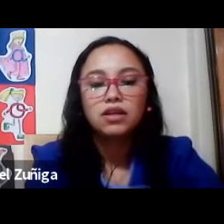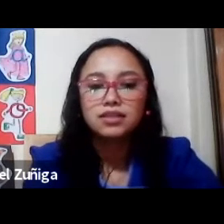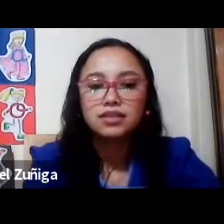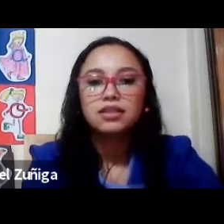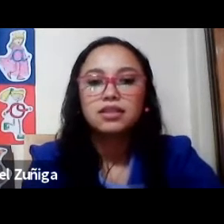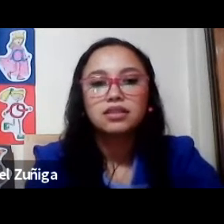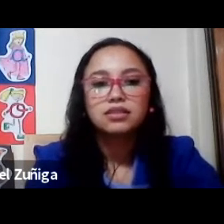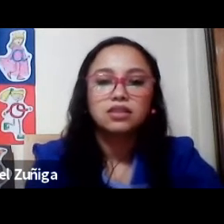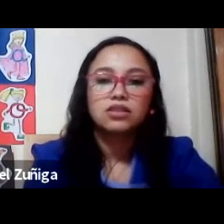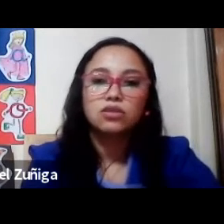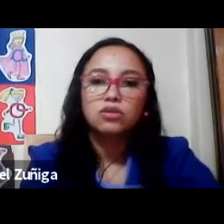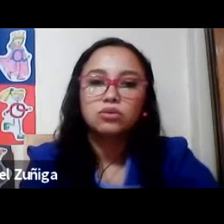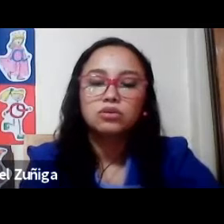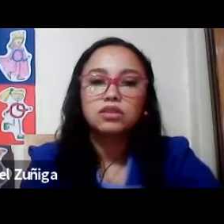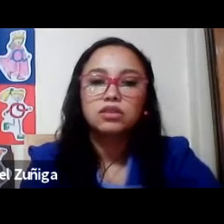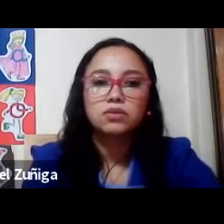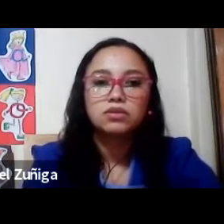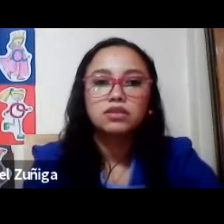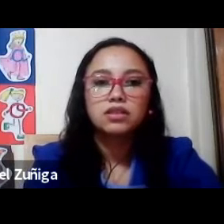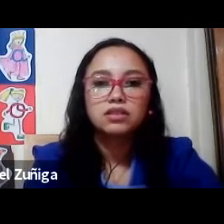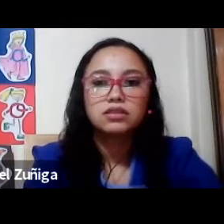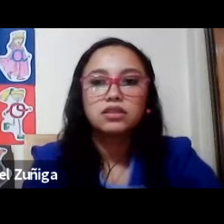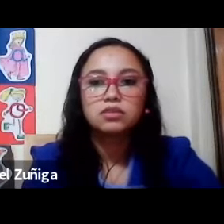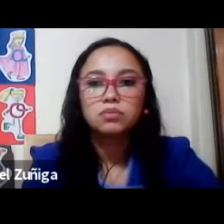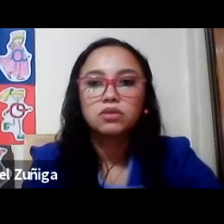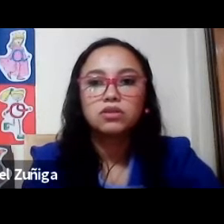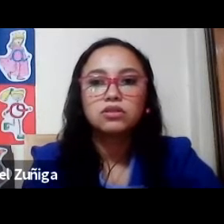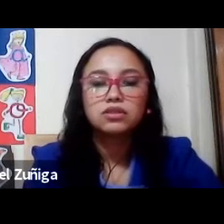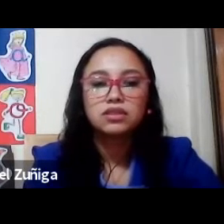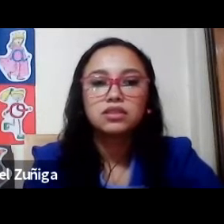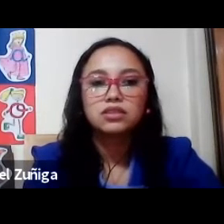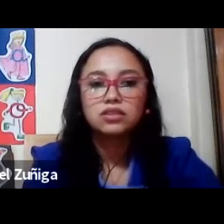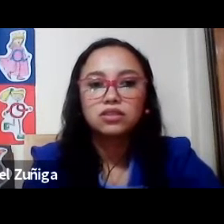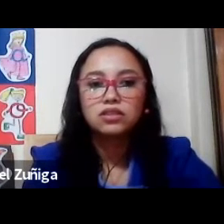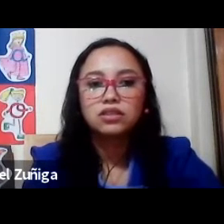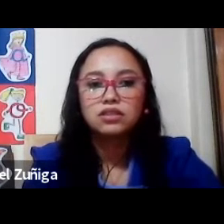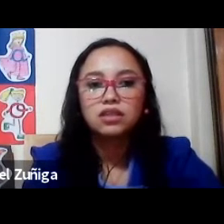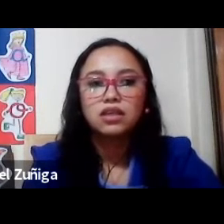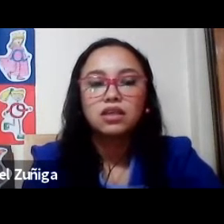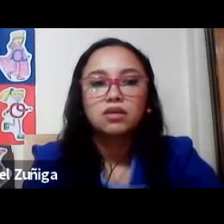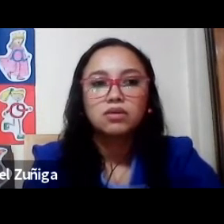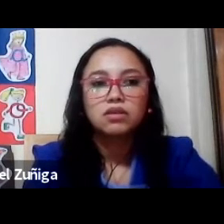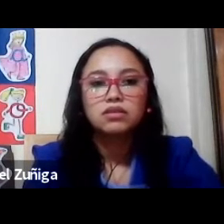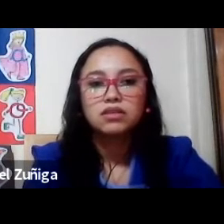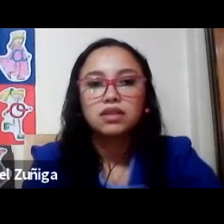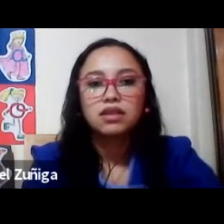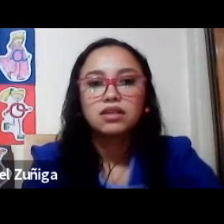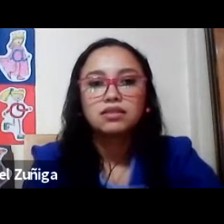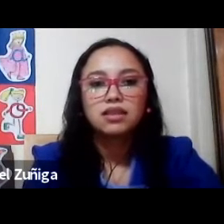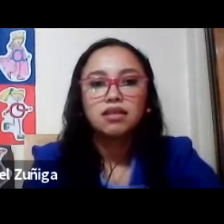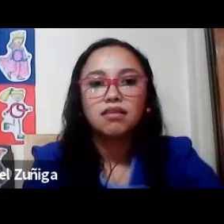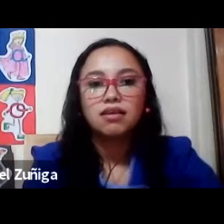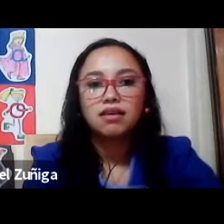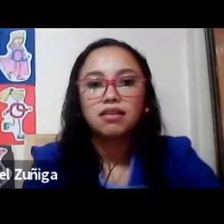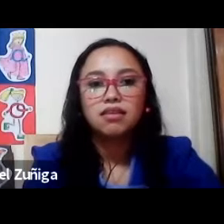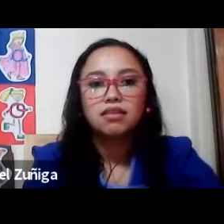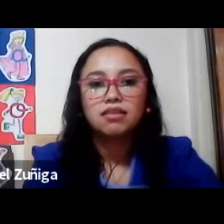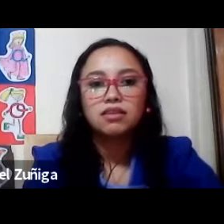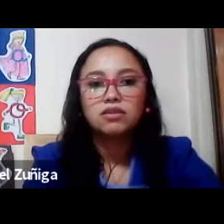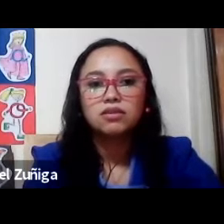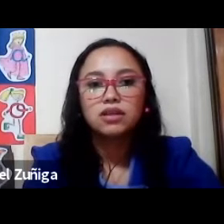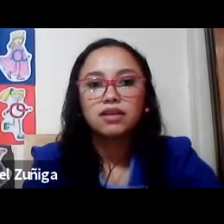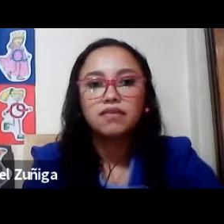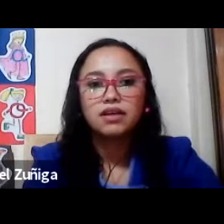flores, haciendo dulces postres y exposiciones. Y como está cansada de